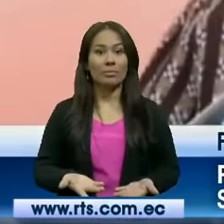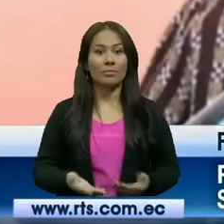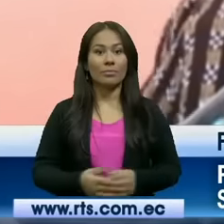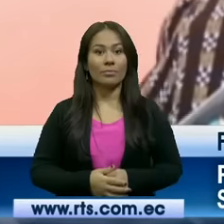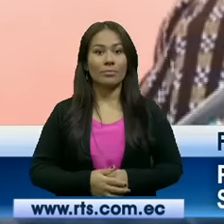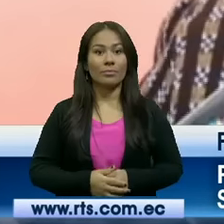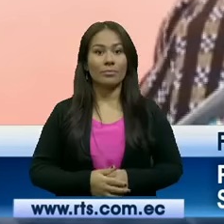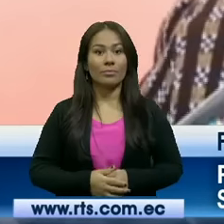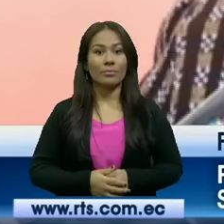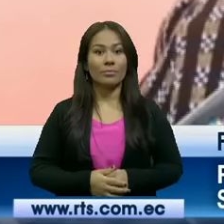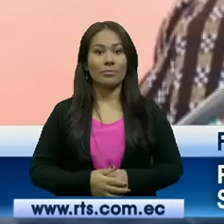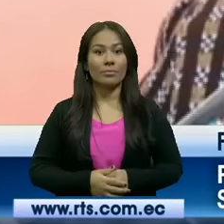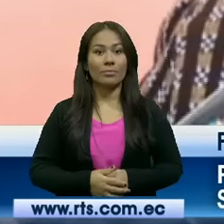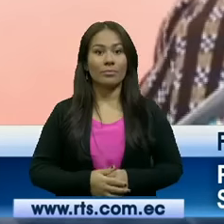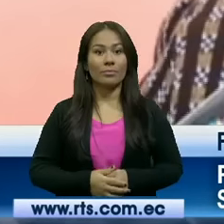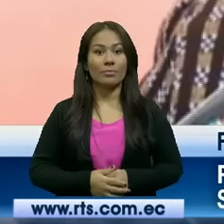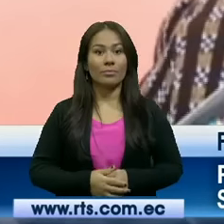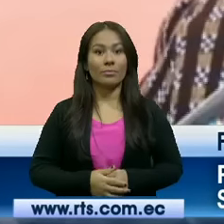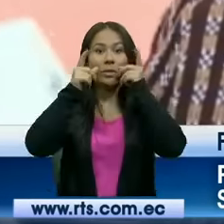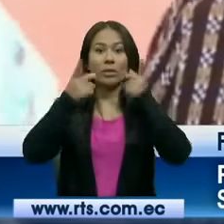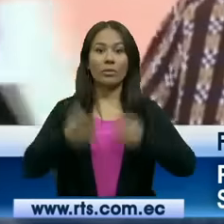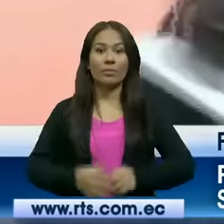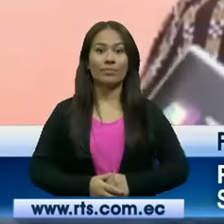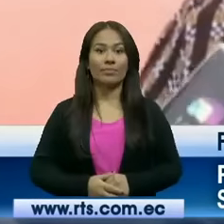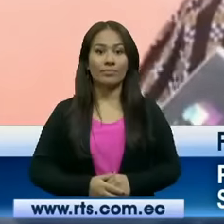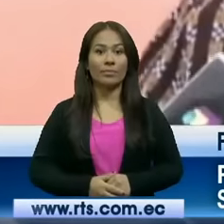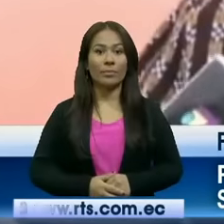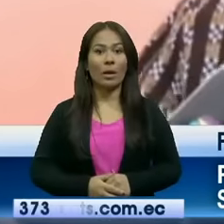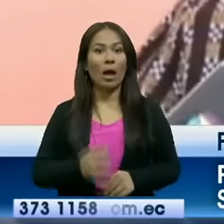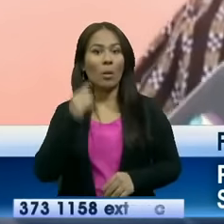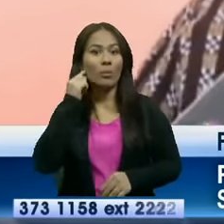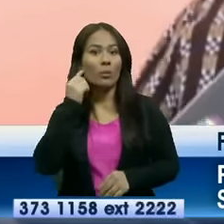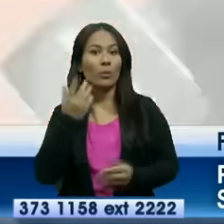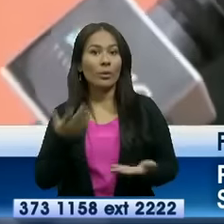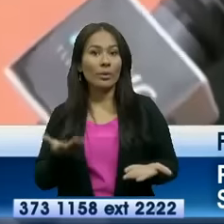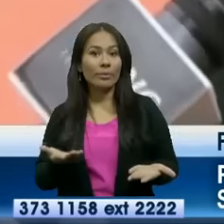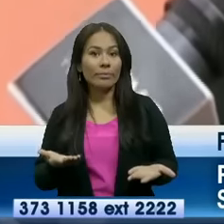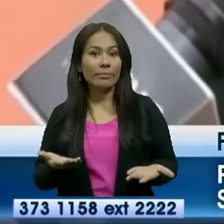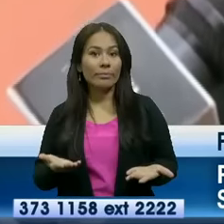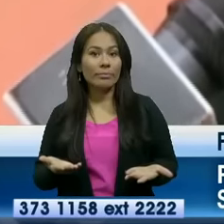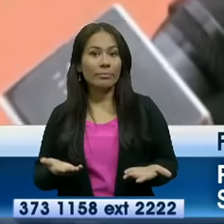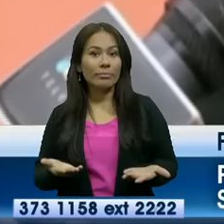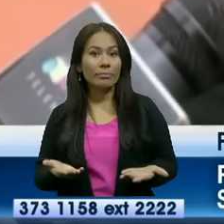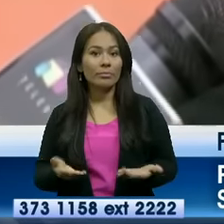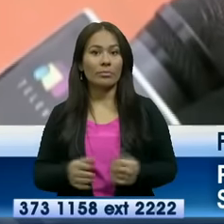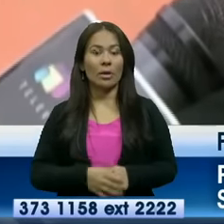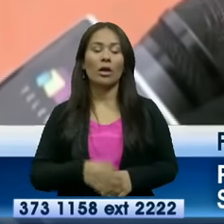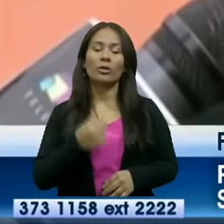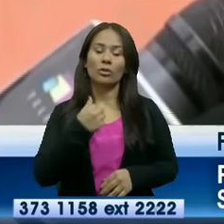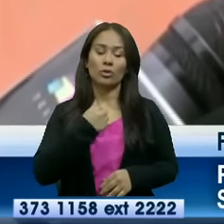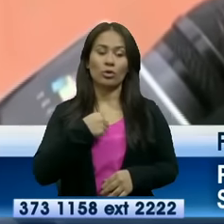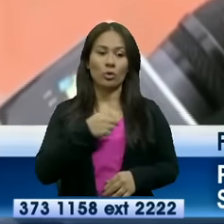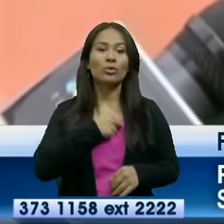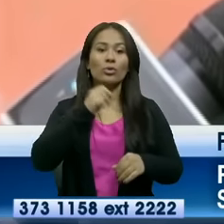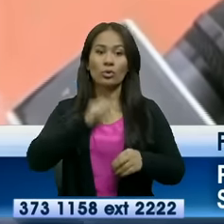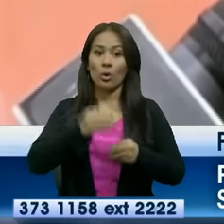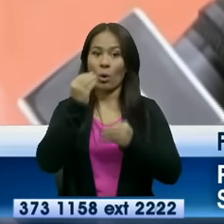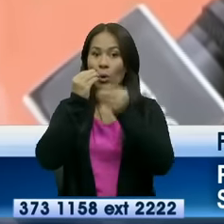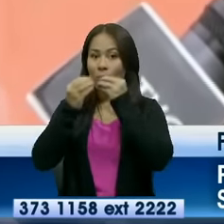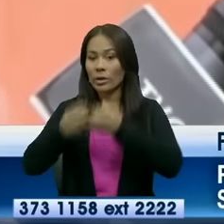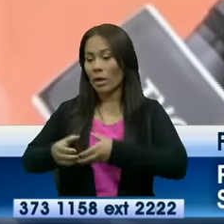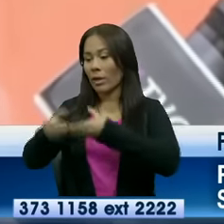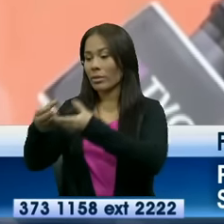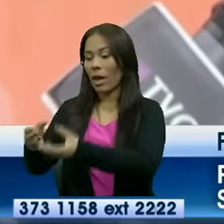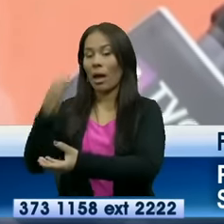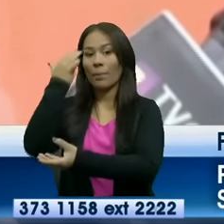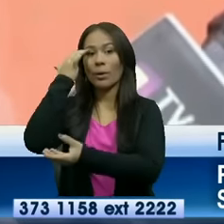no quiero que me quiten a mis huevos. Cuidado si van a estar. Sí, cuidado sí. Y un bocadito no les va a faltar, pero si hubiera una